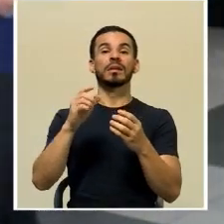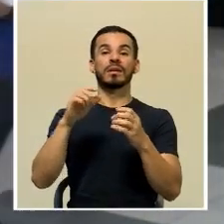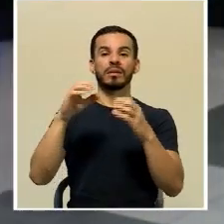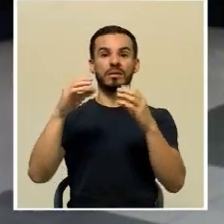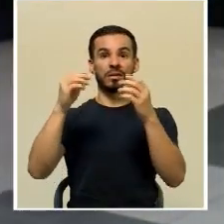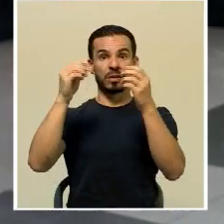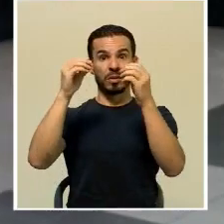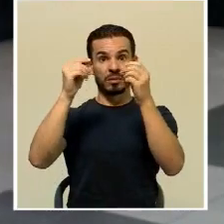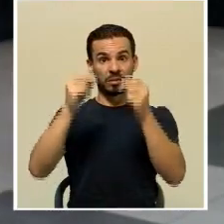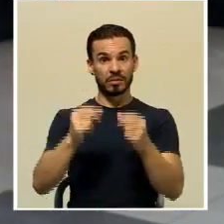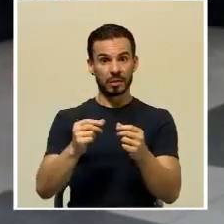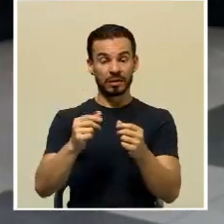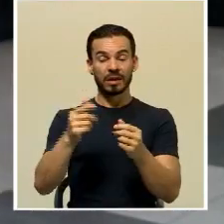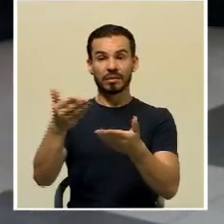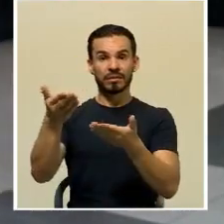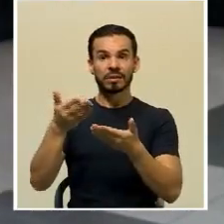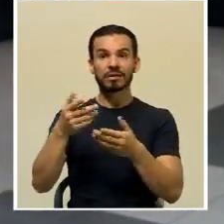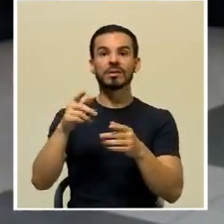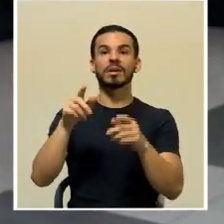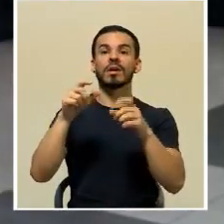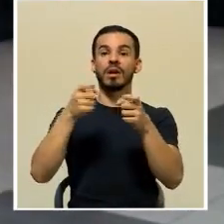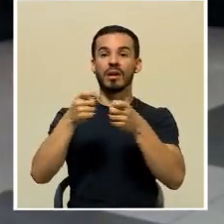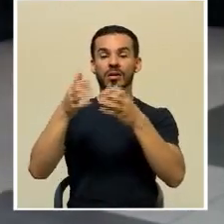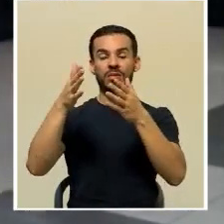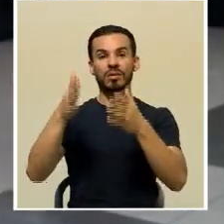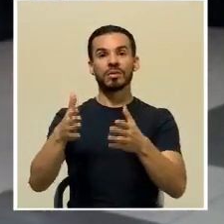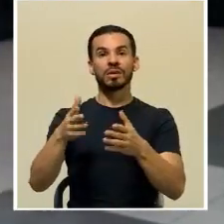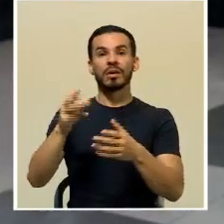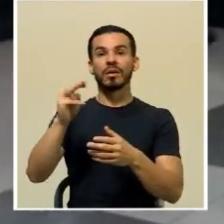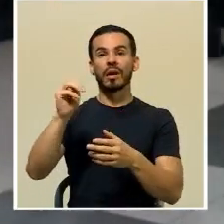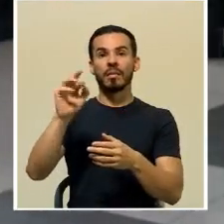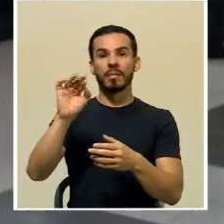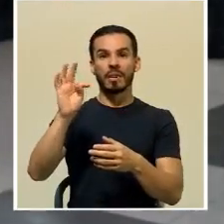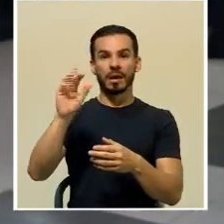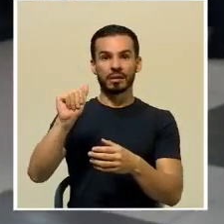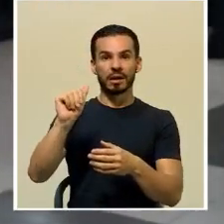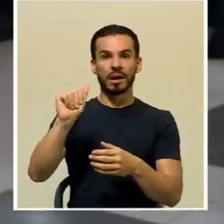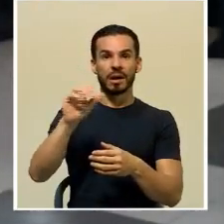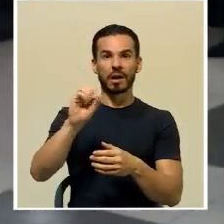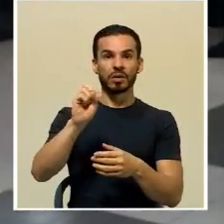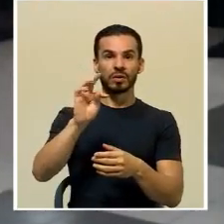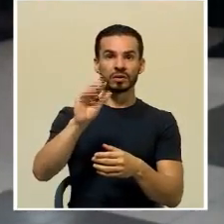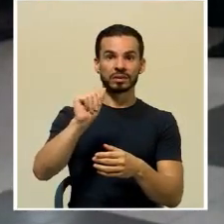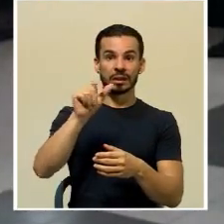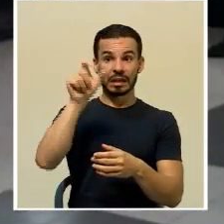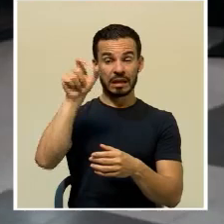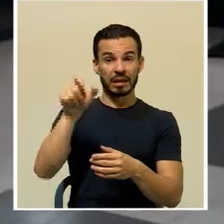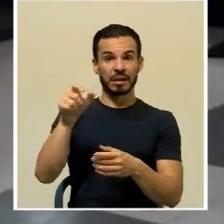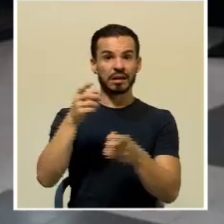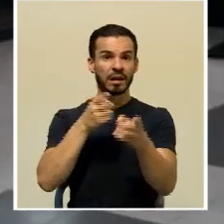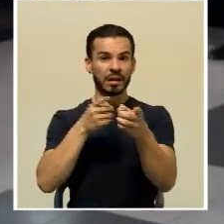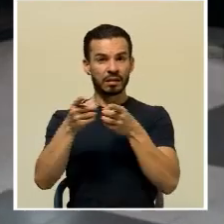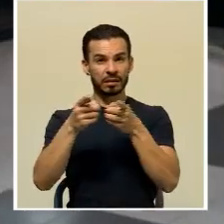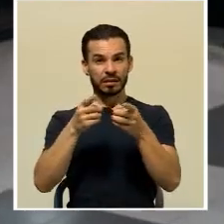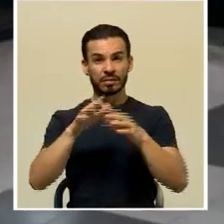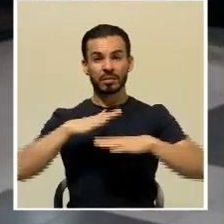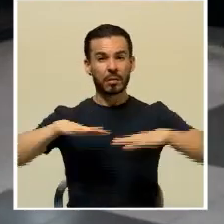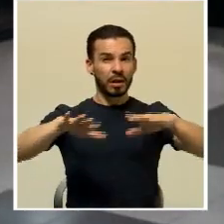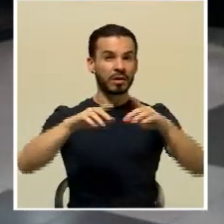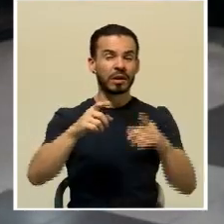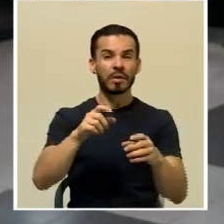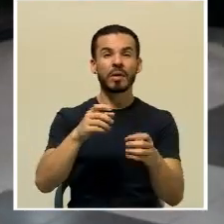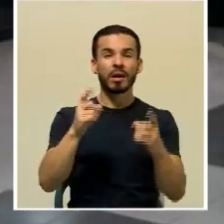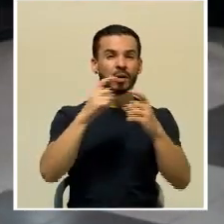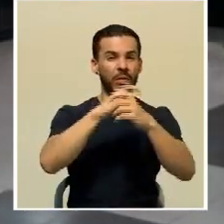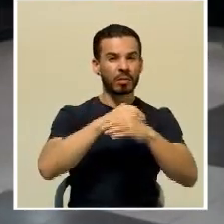Hacendarios recibieron a la Contralora General de la República, Marta Acosta. Ella describió un panorama complejo,